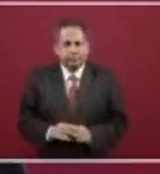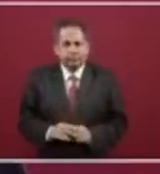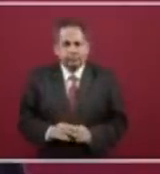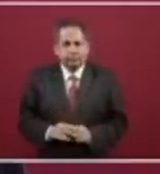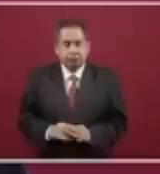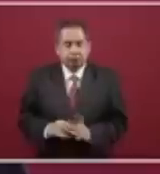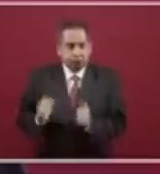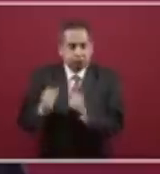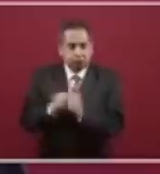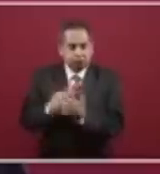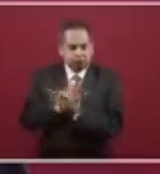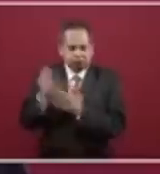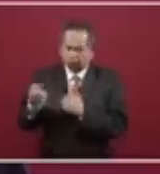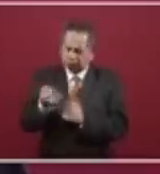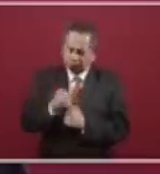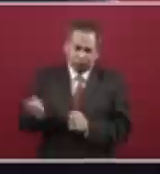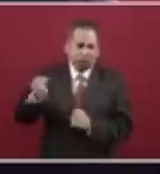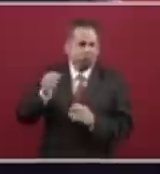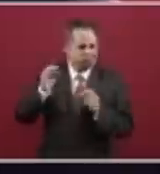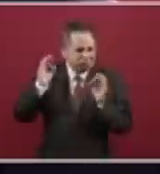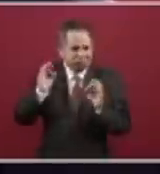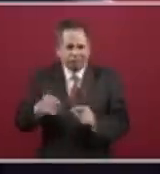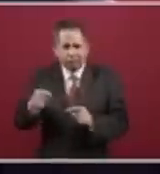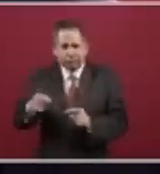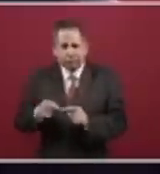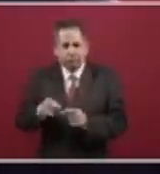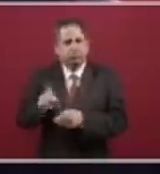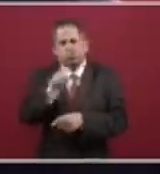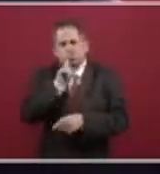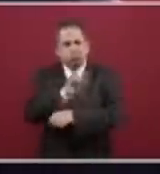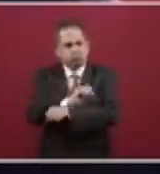eficaz austero